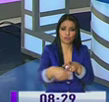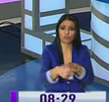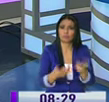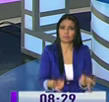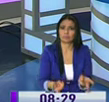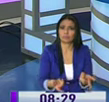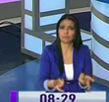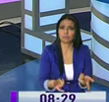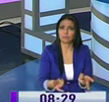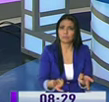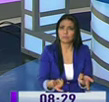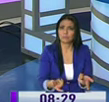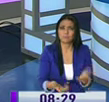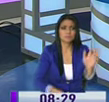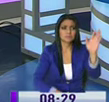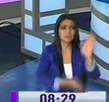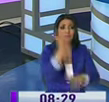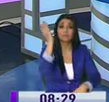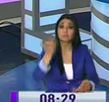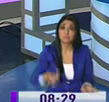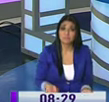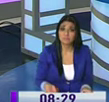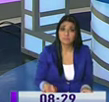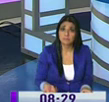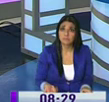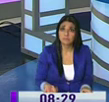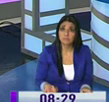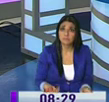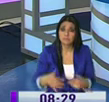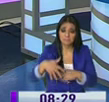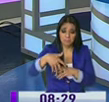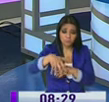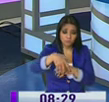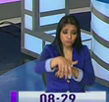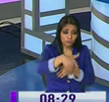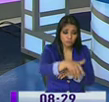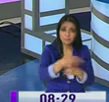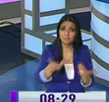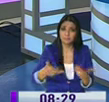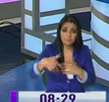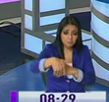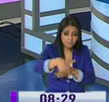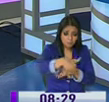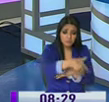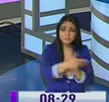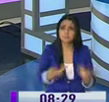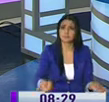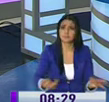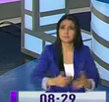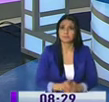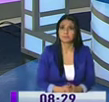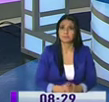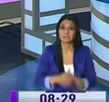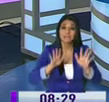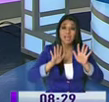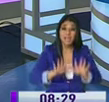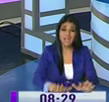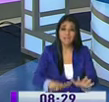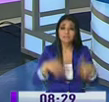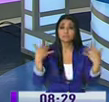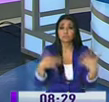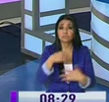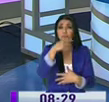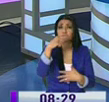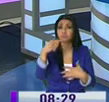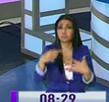golpe a ósea y se larga el paso ser en el paso de estos casos hay muchísimos y